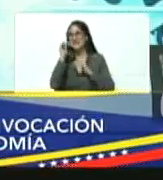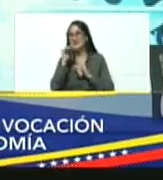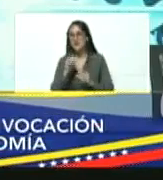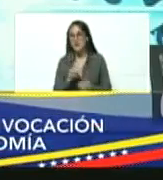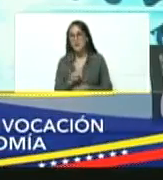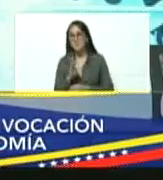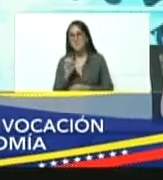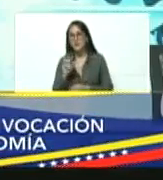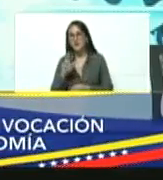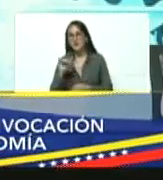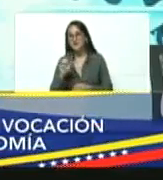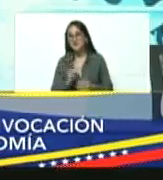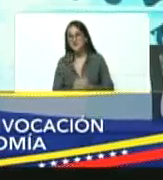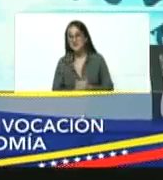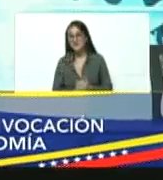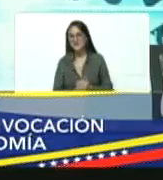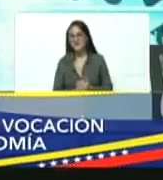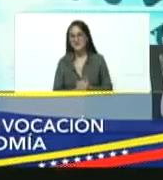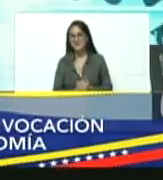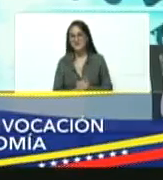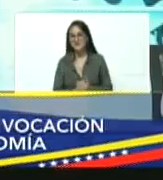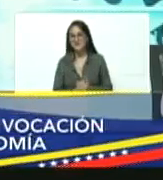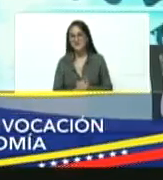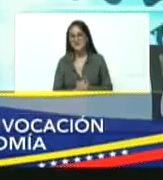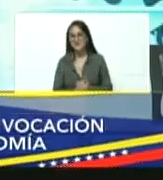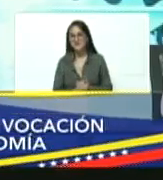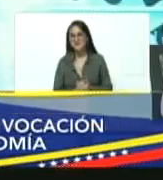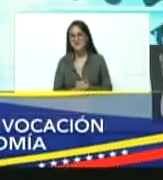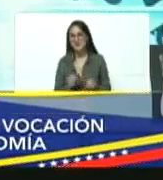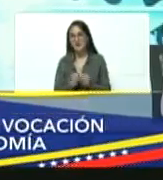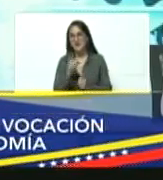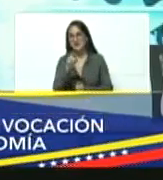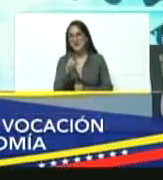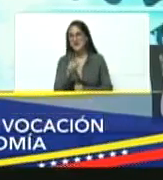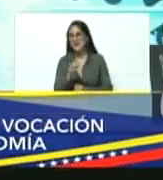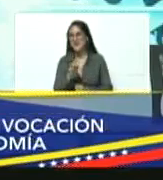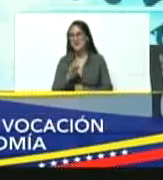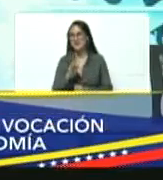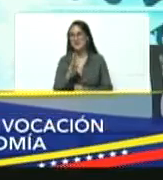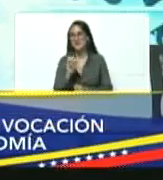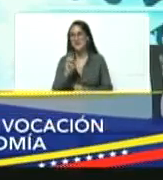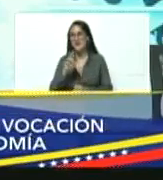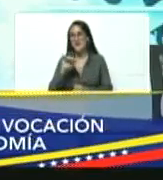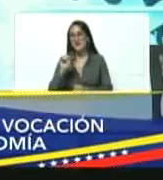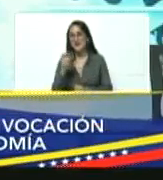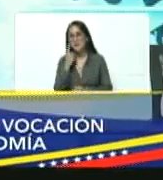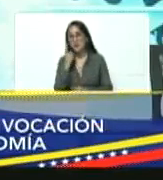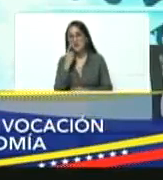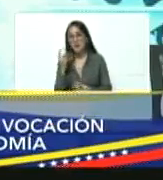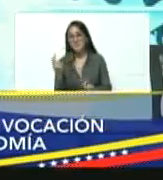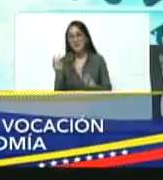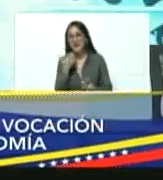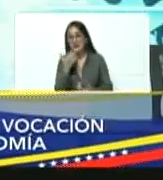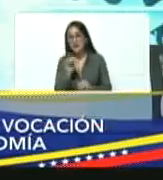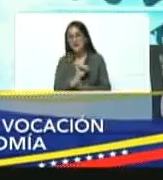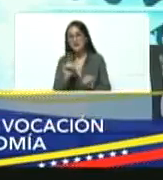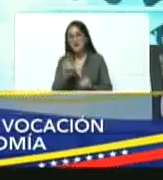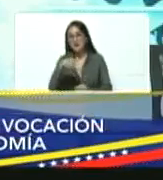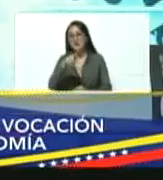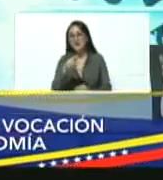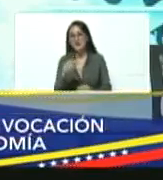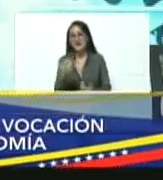Boris, Boris, es contigo, Boris. Ponte las pilas, ya voy a terminar para que ustedes